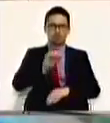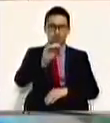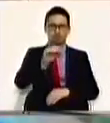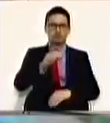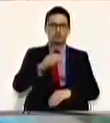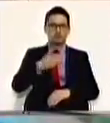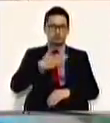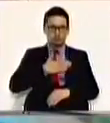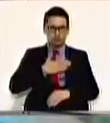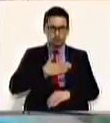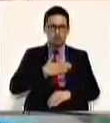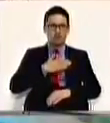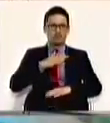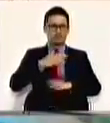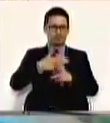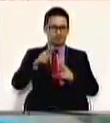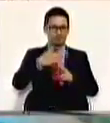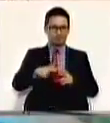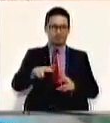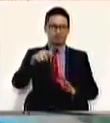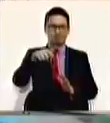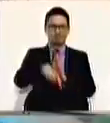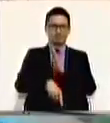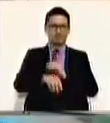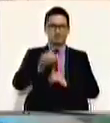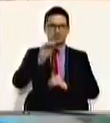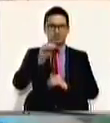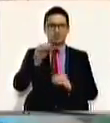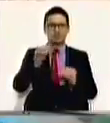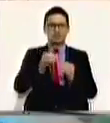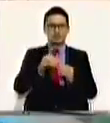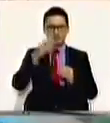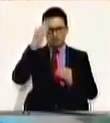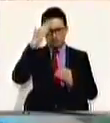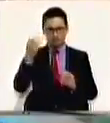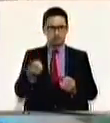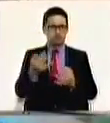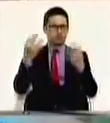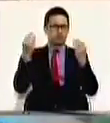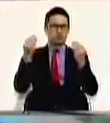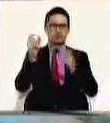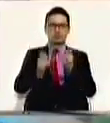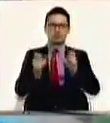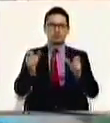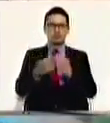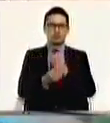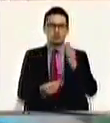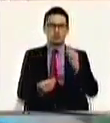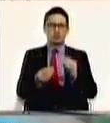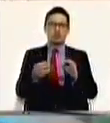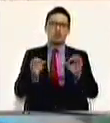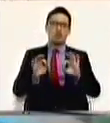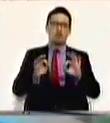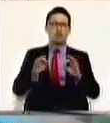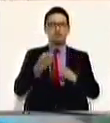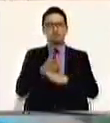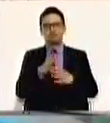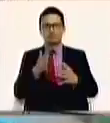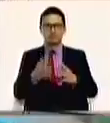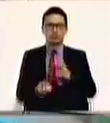del predicado caos, que es verdad que existe, y en nombre de los miles de personas pobres o medianos